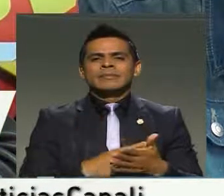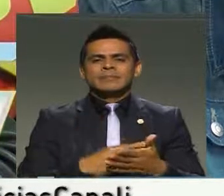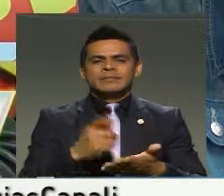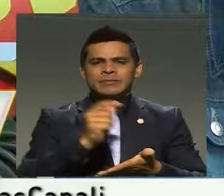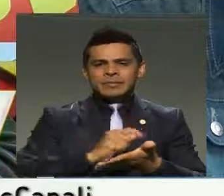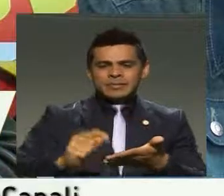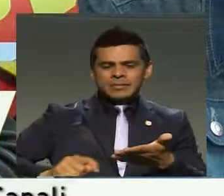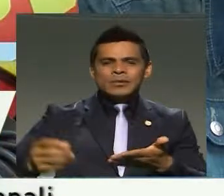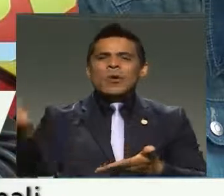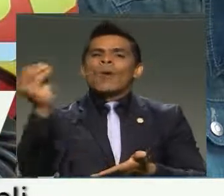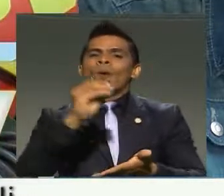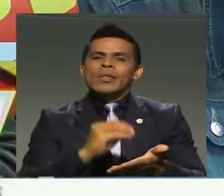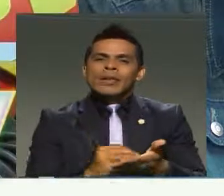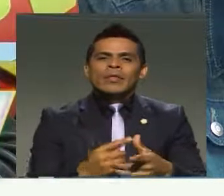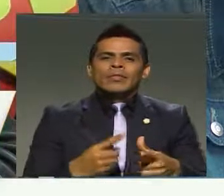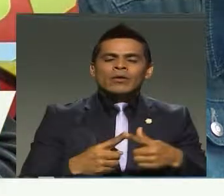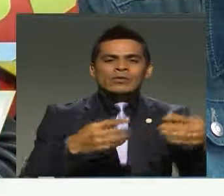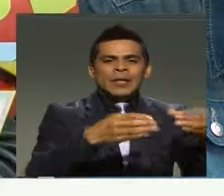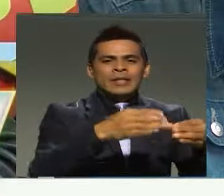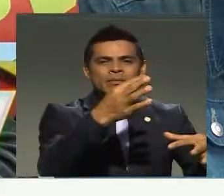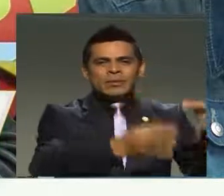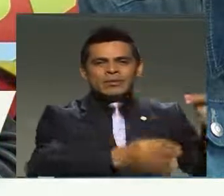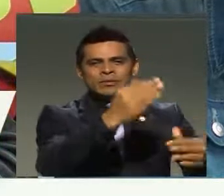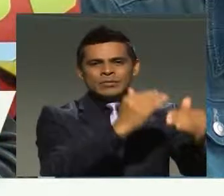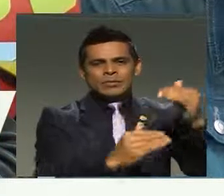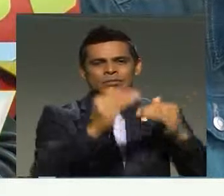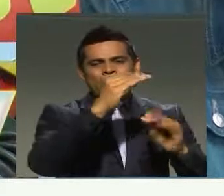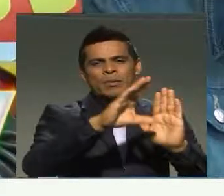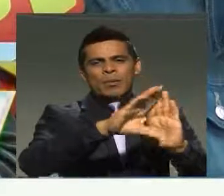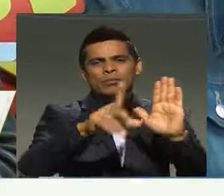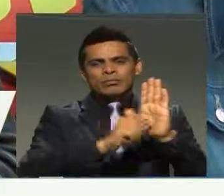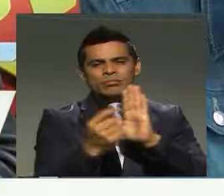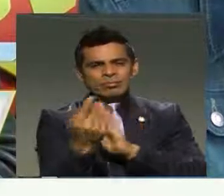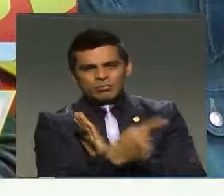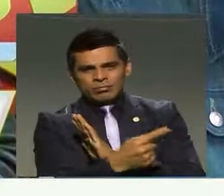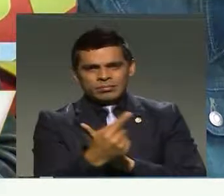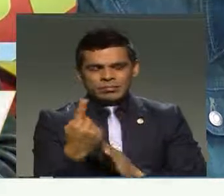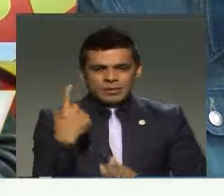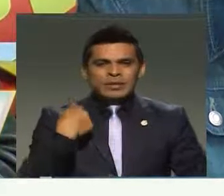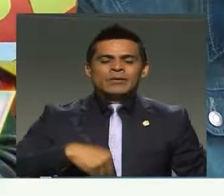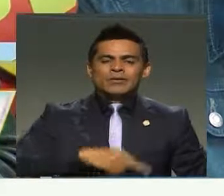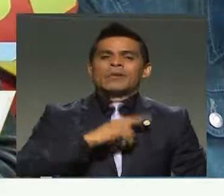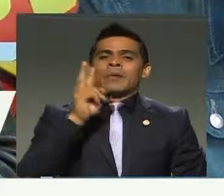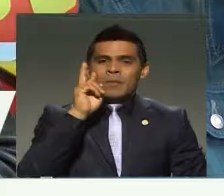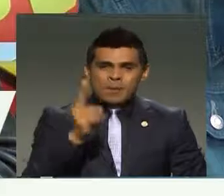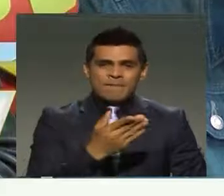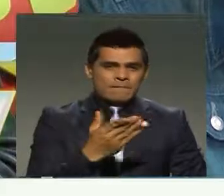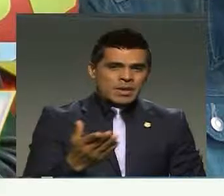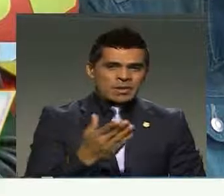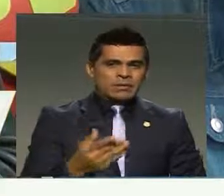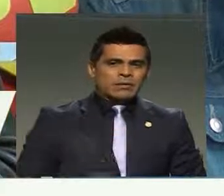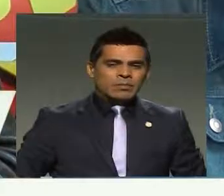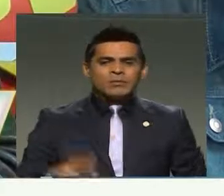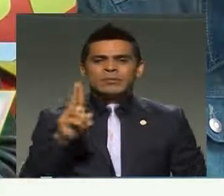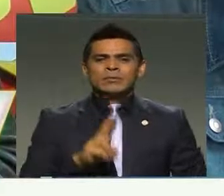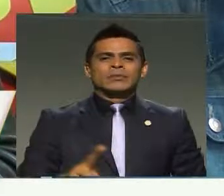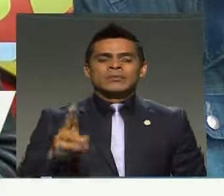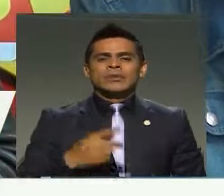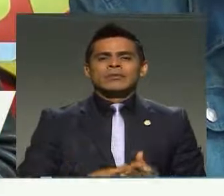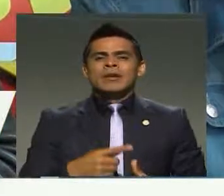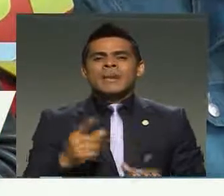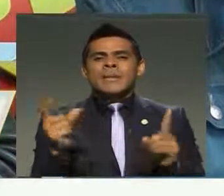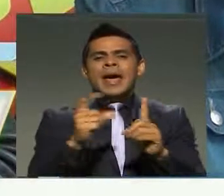matrícula, obviamente el Tribunal Supremo de Justicia, su sala constitucional, estaría, vamos a usar ese término que está de